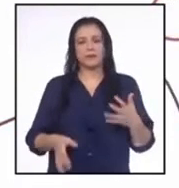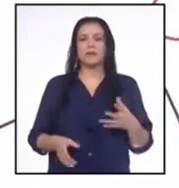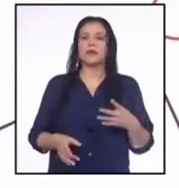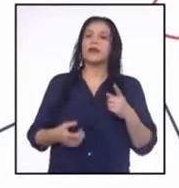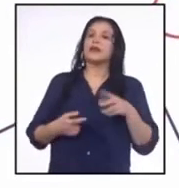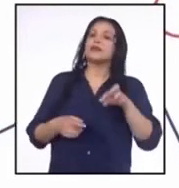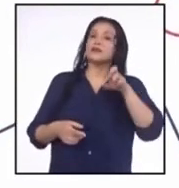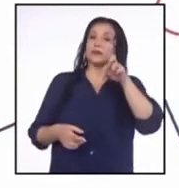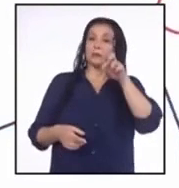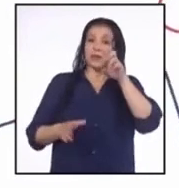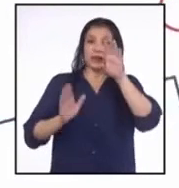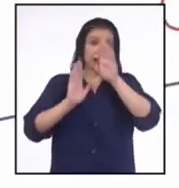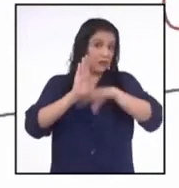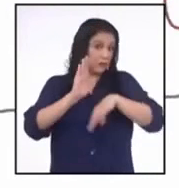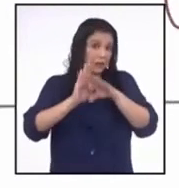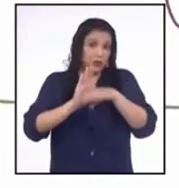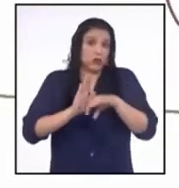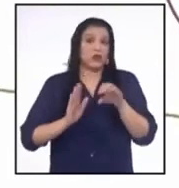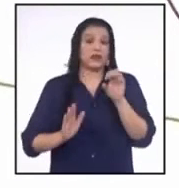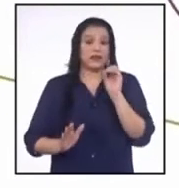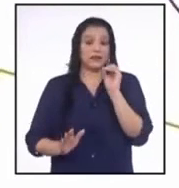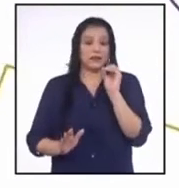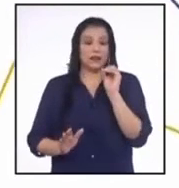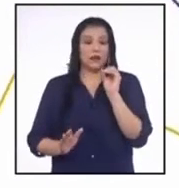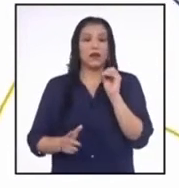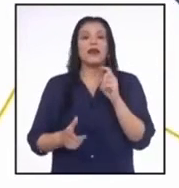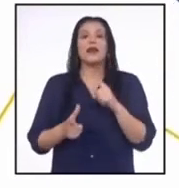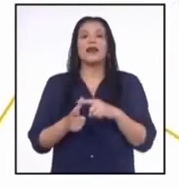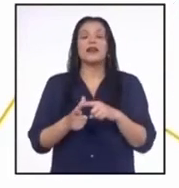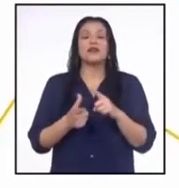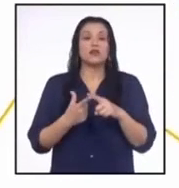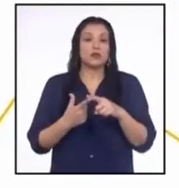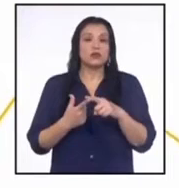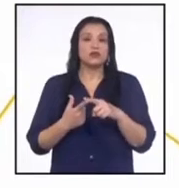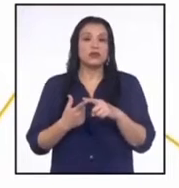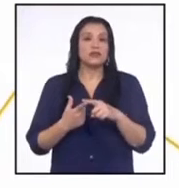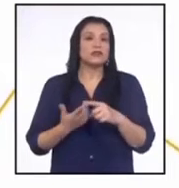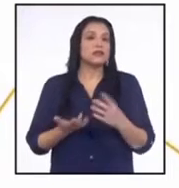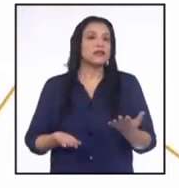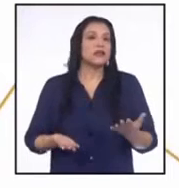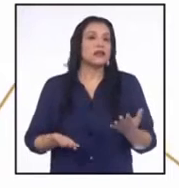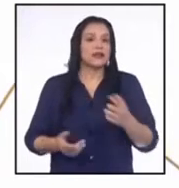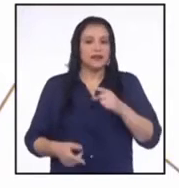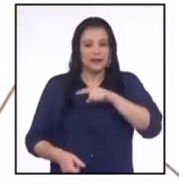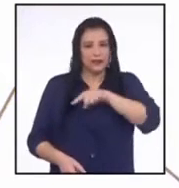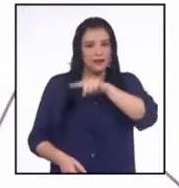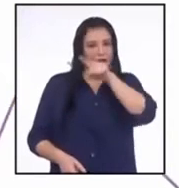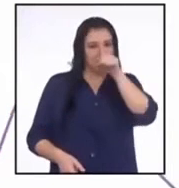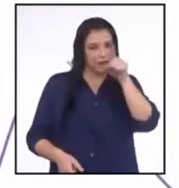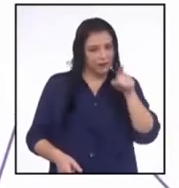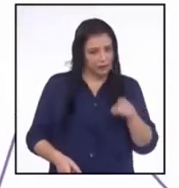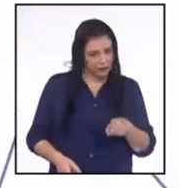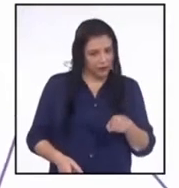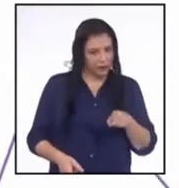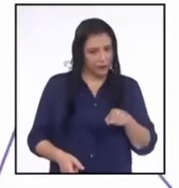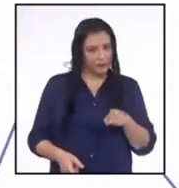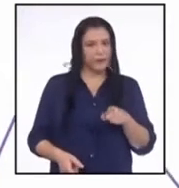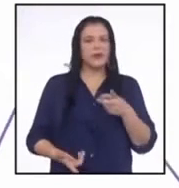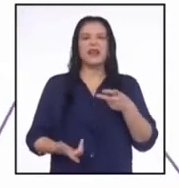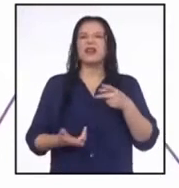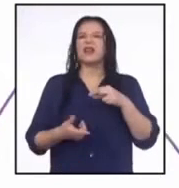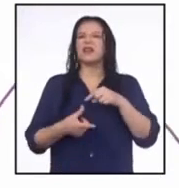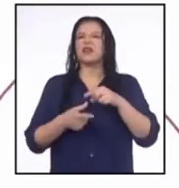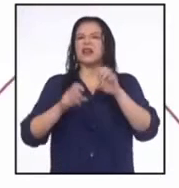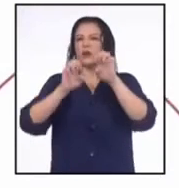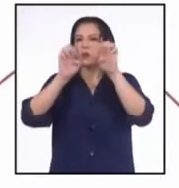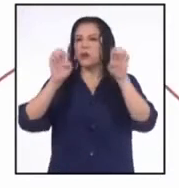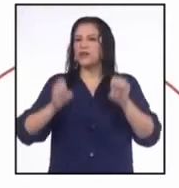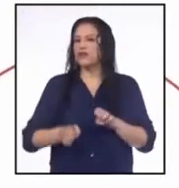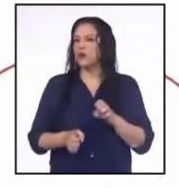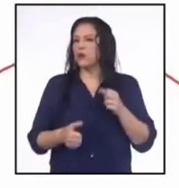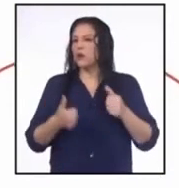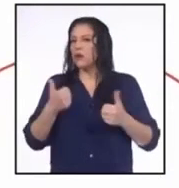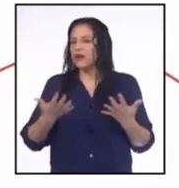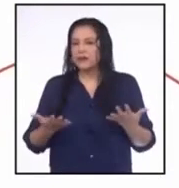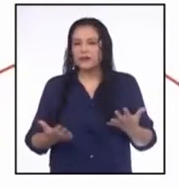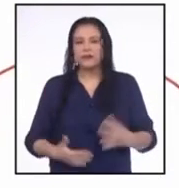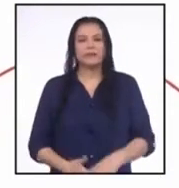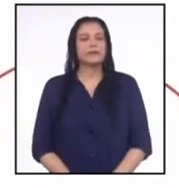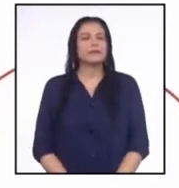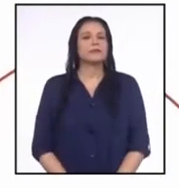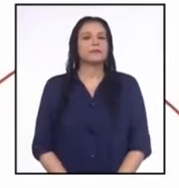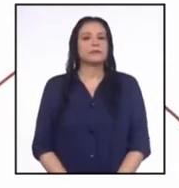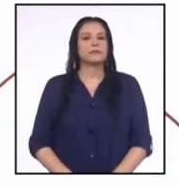Si P es menor que 0, por lo tanto la parábola se abre hacia abajo. Entonces la ecuación de la parábola